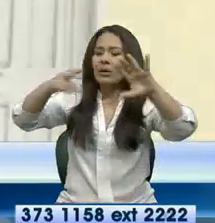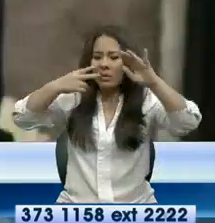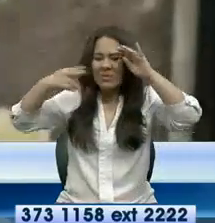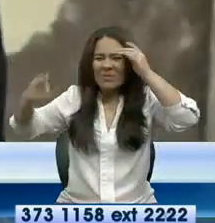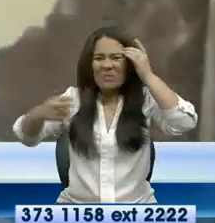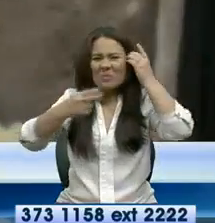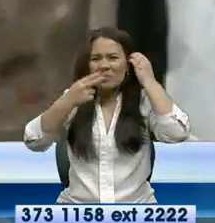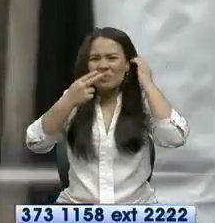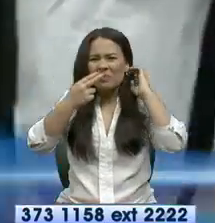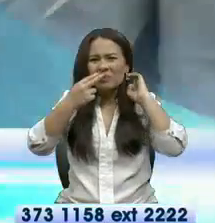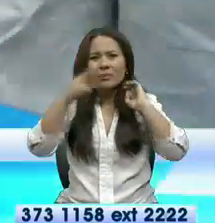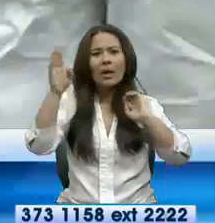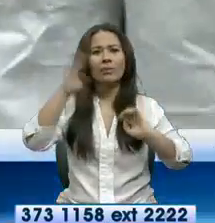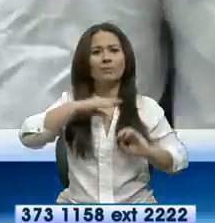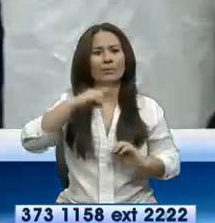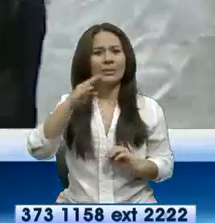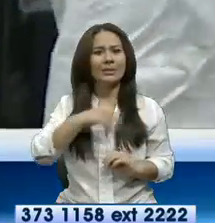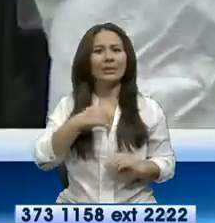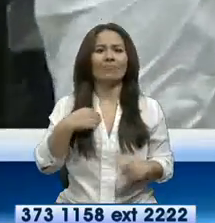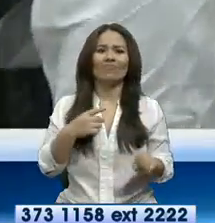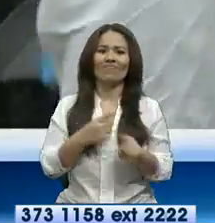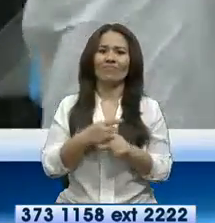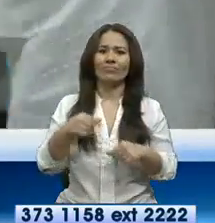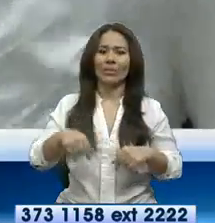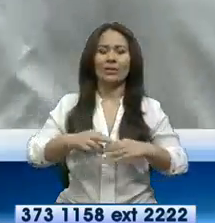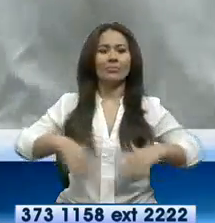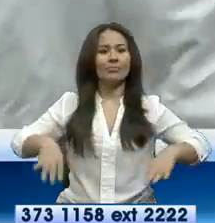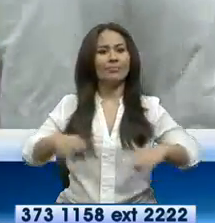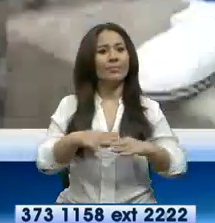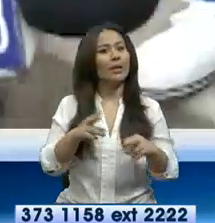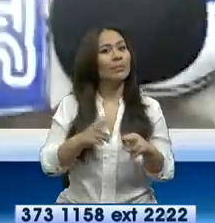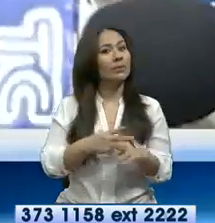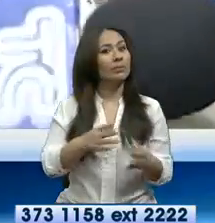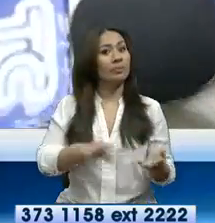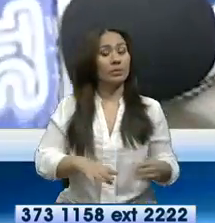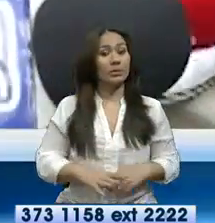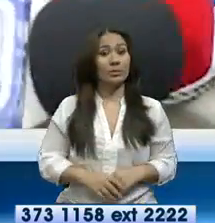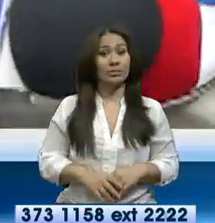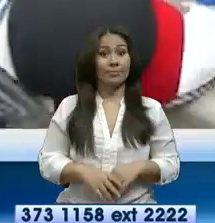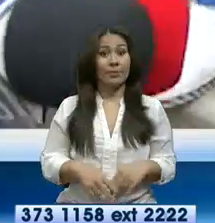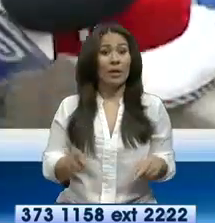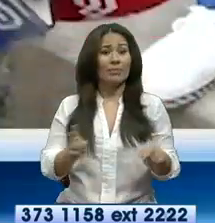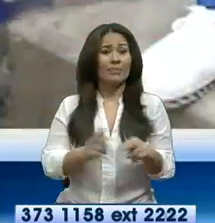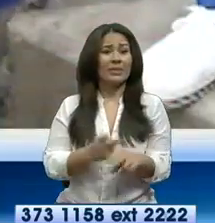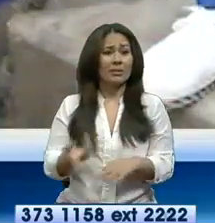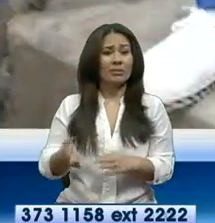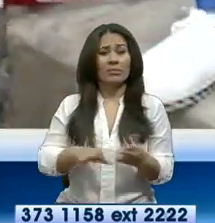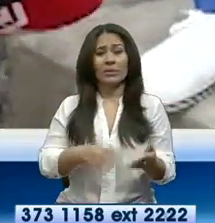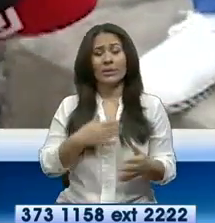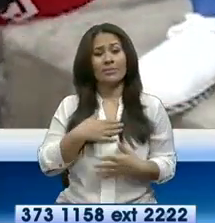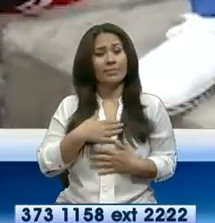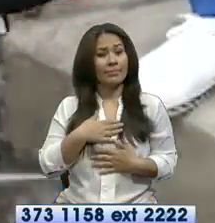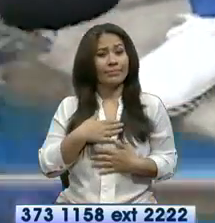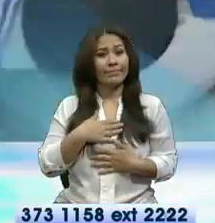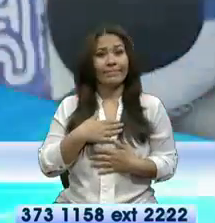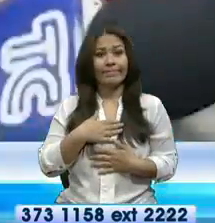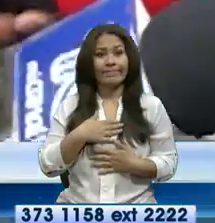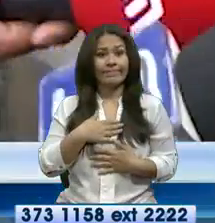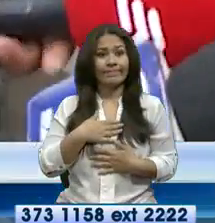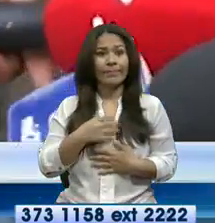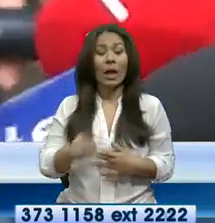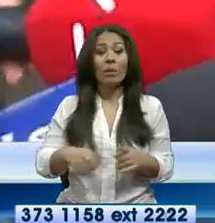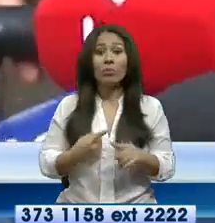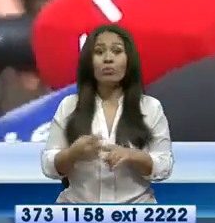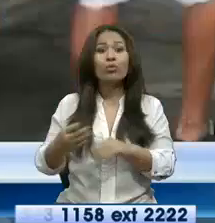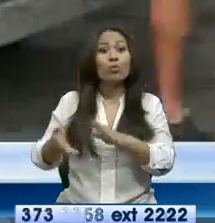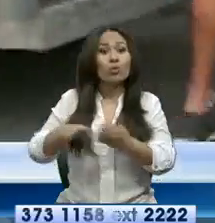encontrándose con esta situación del deceso del señor. El tumor está ahí dentro, no sé cómo moriría, cuándo moriría,